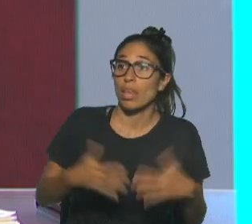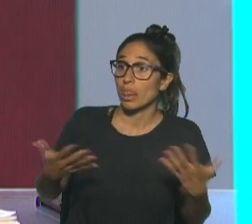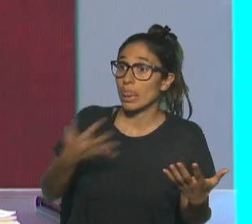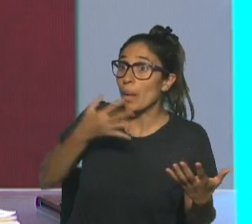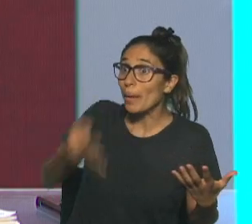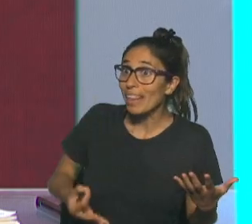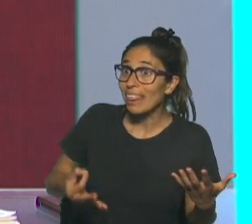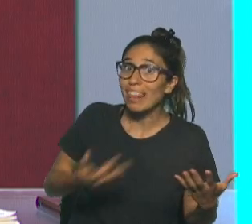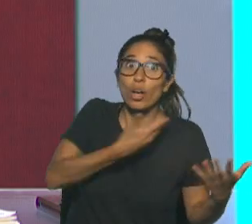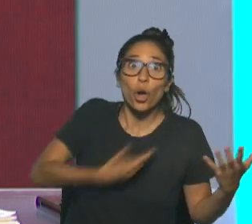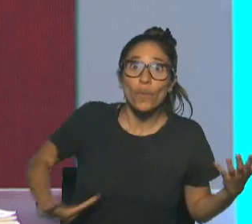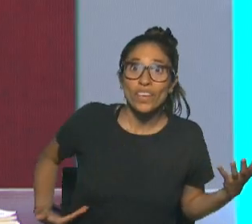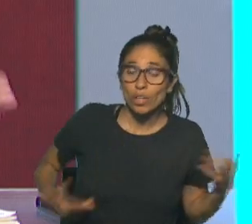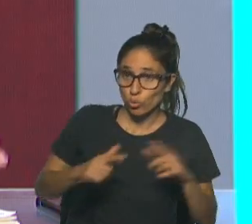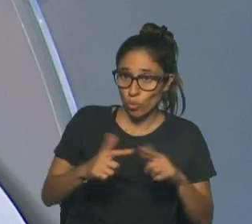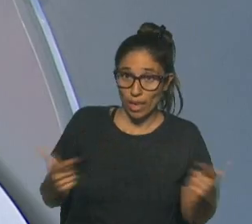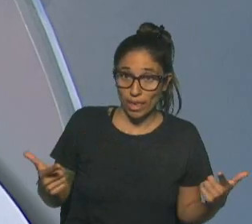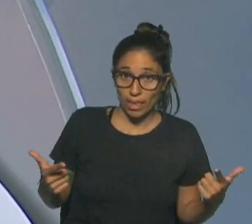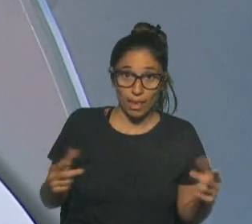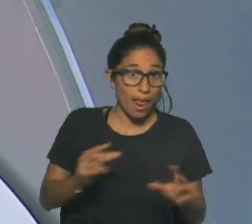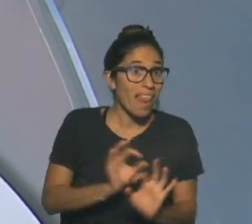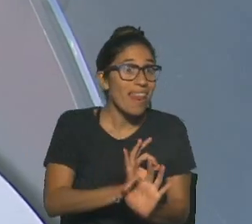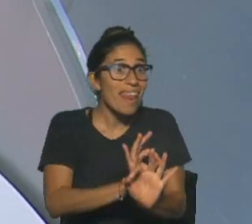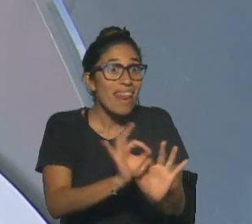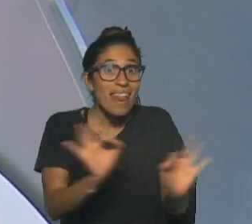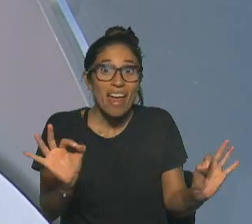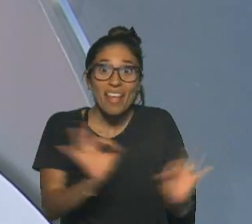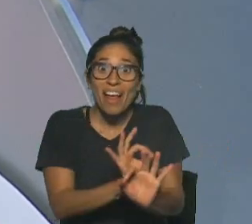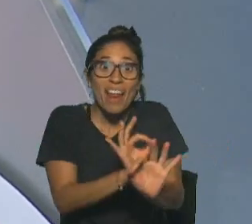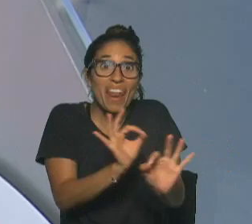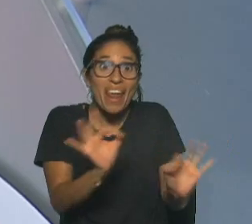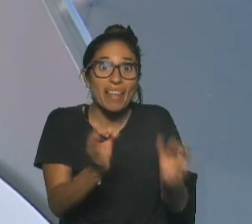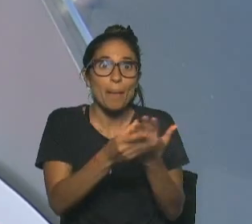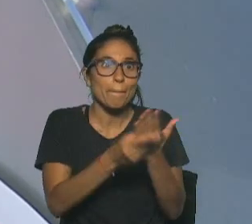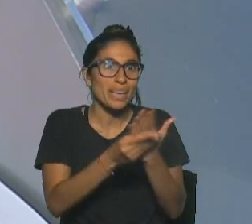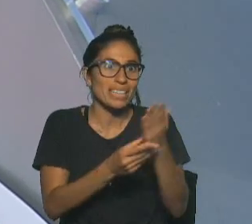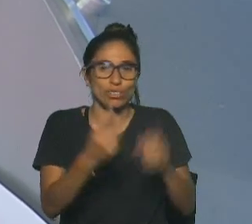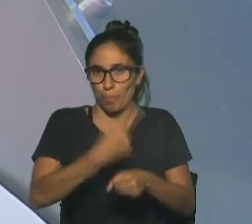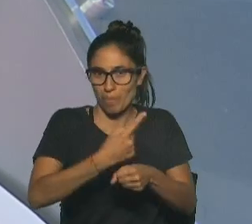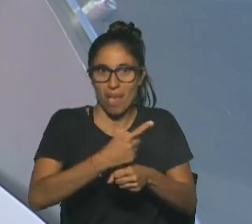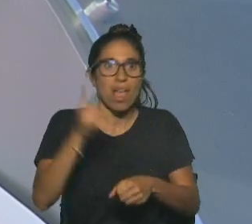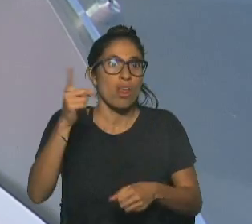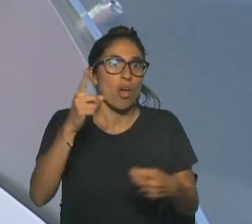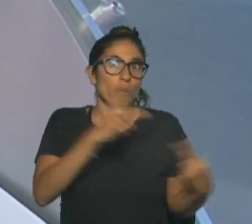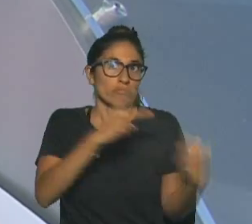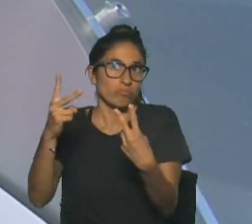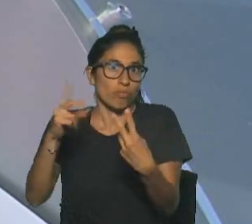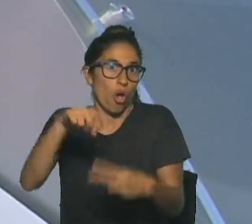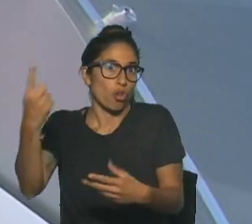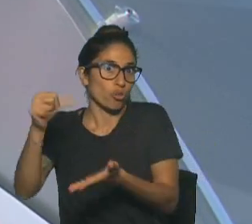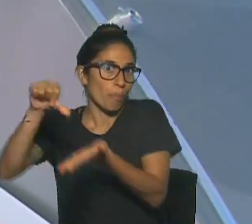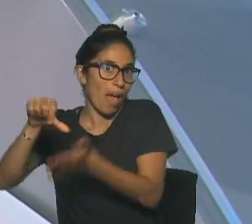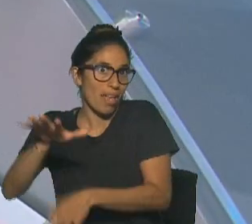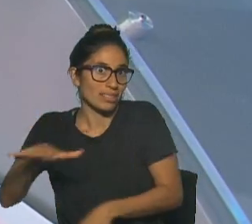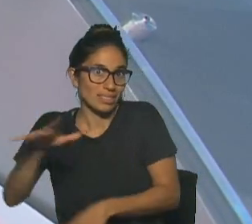Nadie. Nadie. Nadie, con el premier fuera del país y sin saber qué es lo que va a pasar, con el pedido de las organizaciones criminales de que